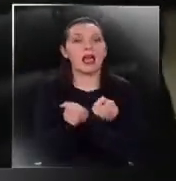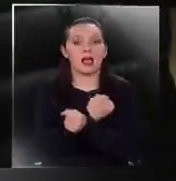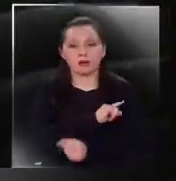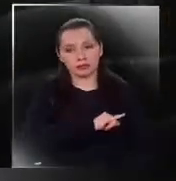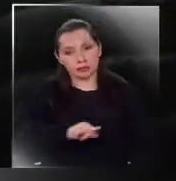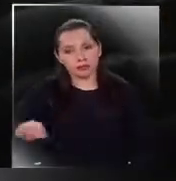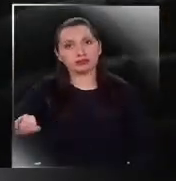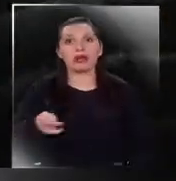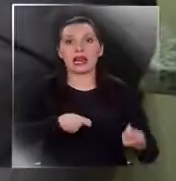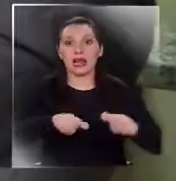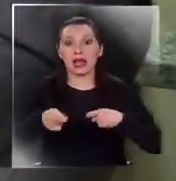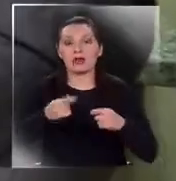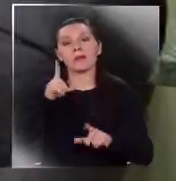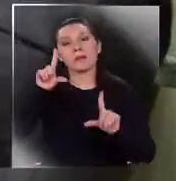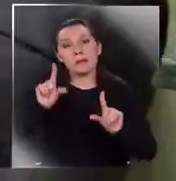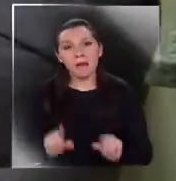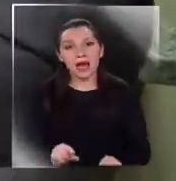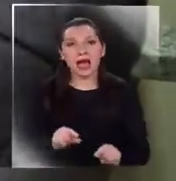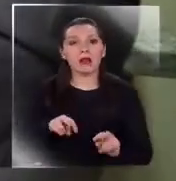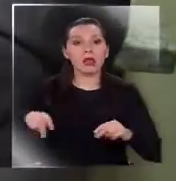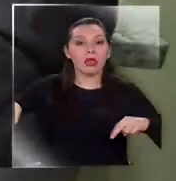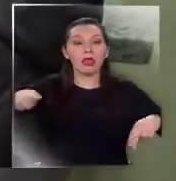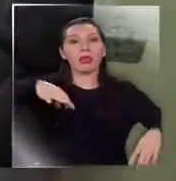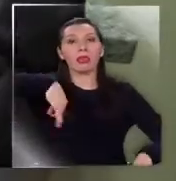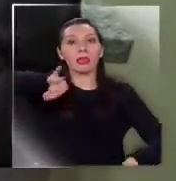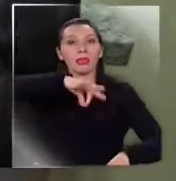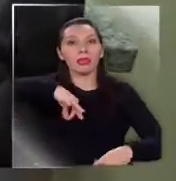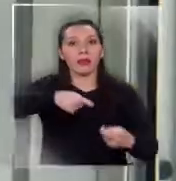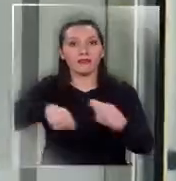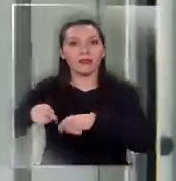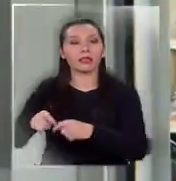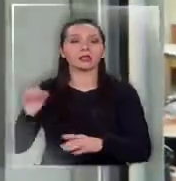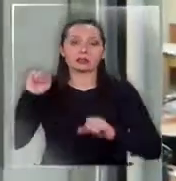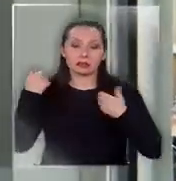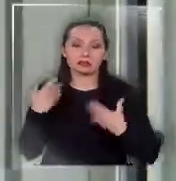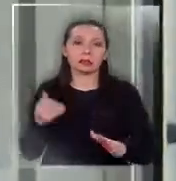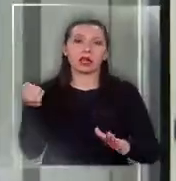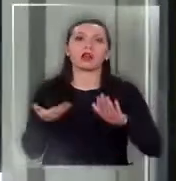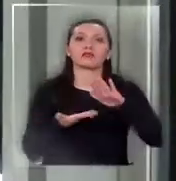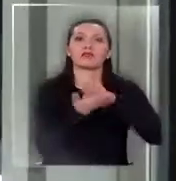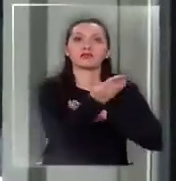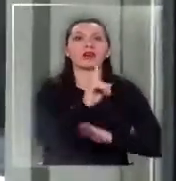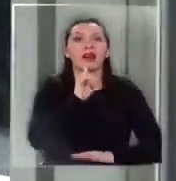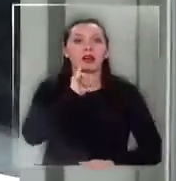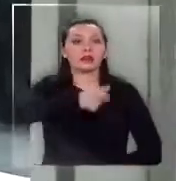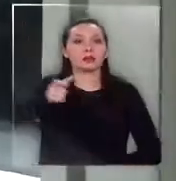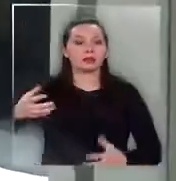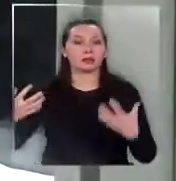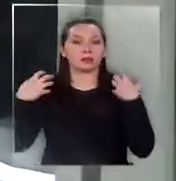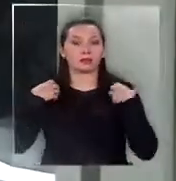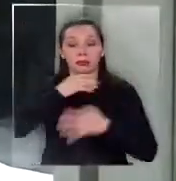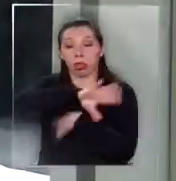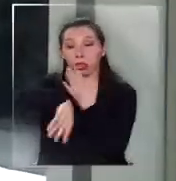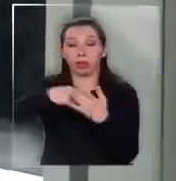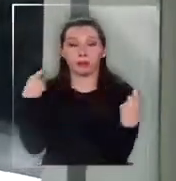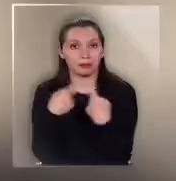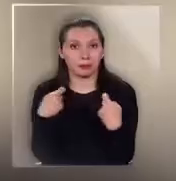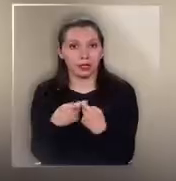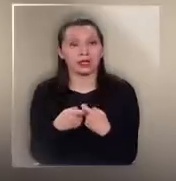sectores comerciales para evitar a los ambulantes y ya presentó una querella contra quienes resulten responsables de esta violenta pelea,